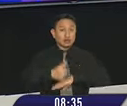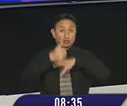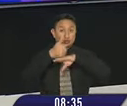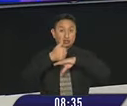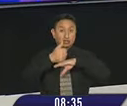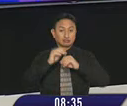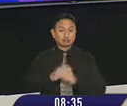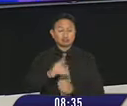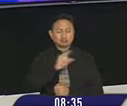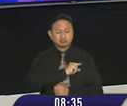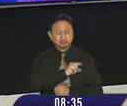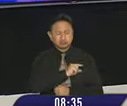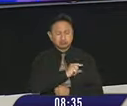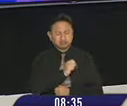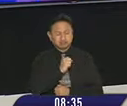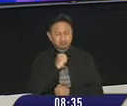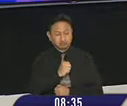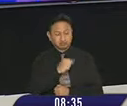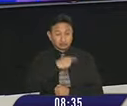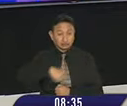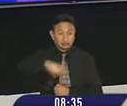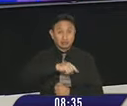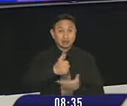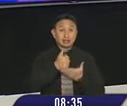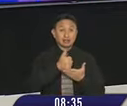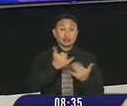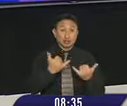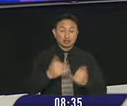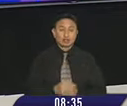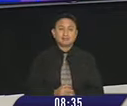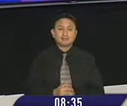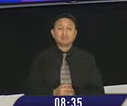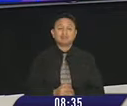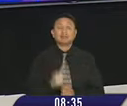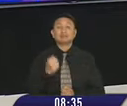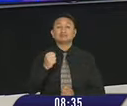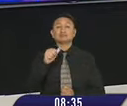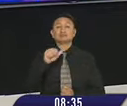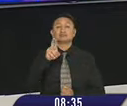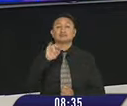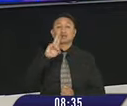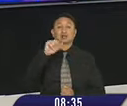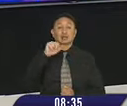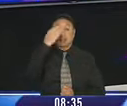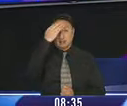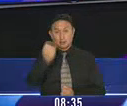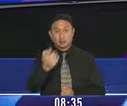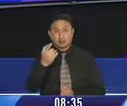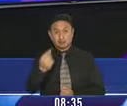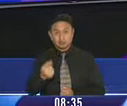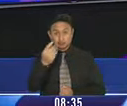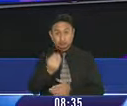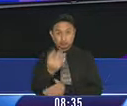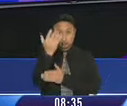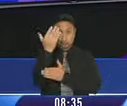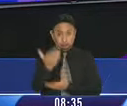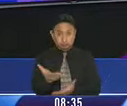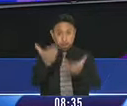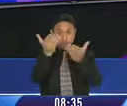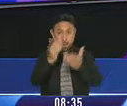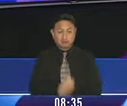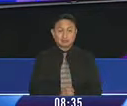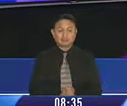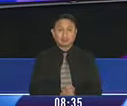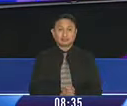le remueva la conciencia y que trabaje el día de hoy. Mahatmia querida, te mando velita de la esperanza con ese